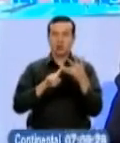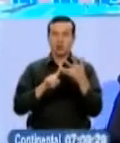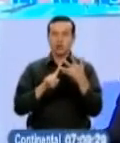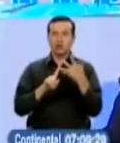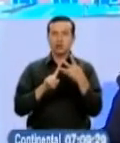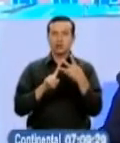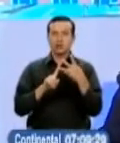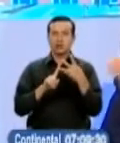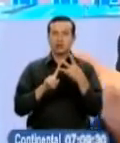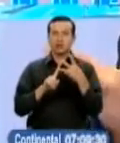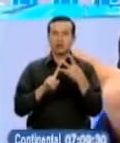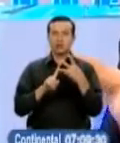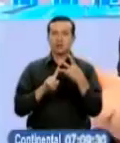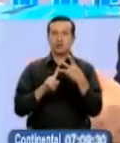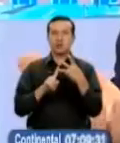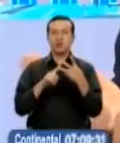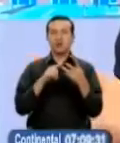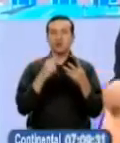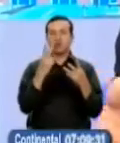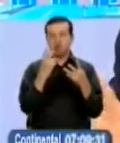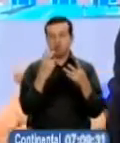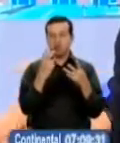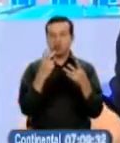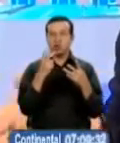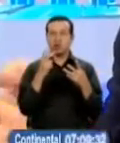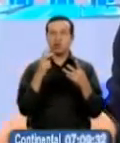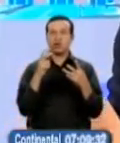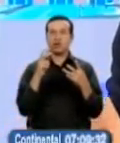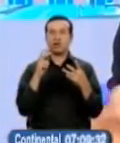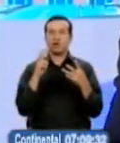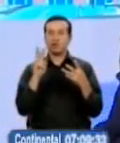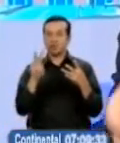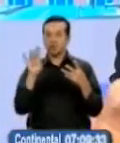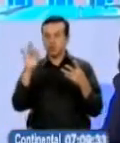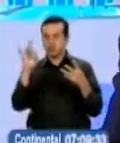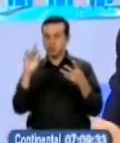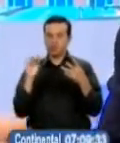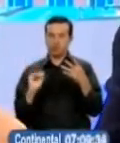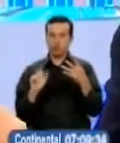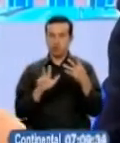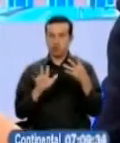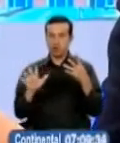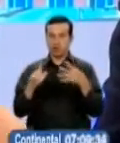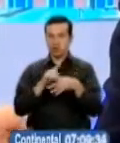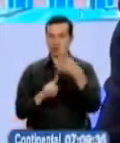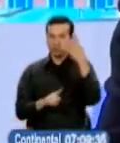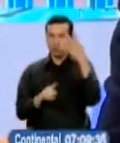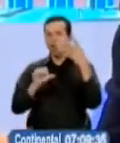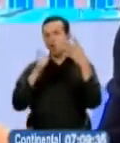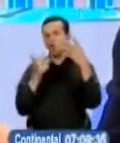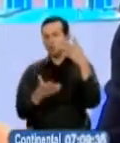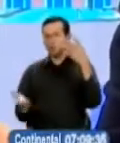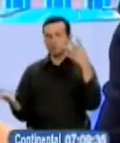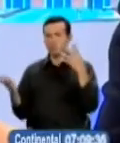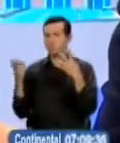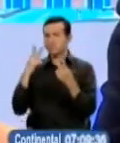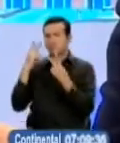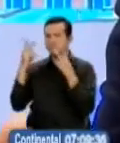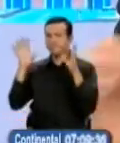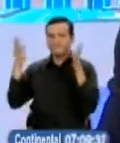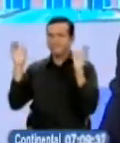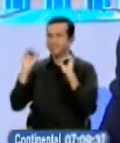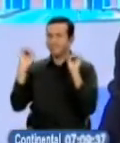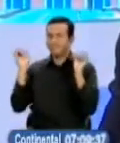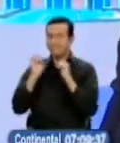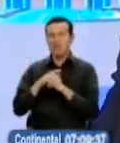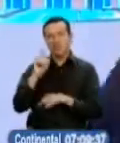y Alianza País. Los otros candidatos y con sus programas no tienen perspectiva.